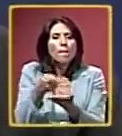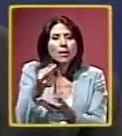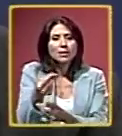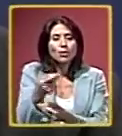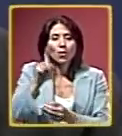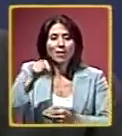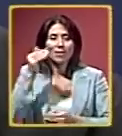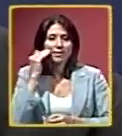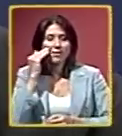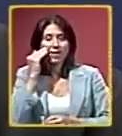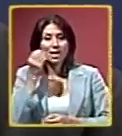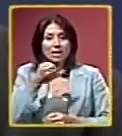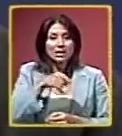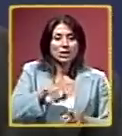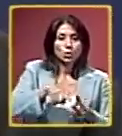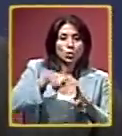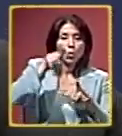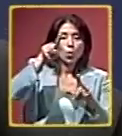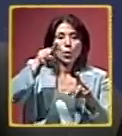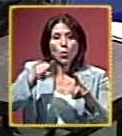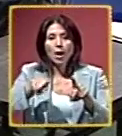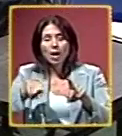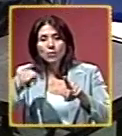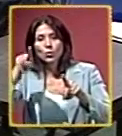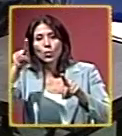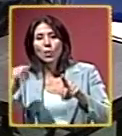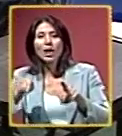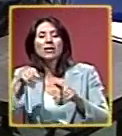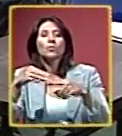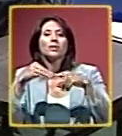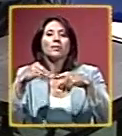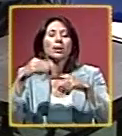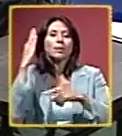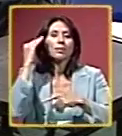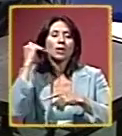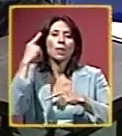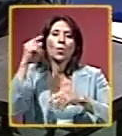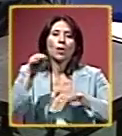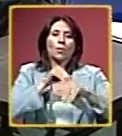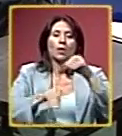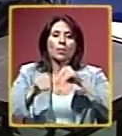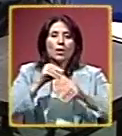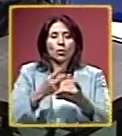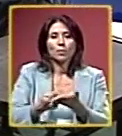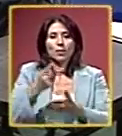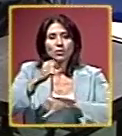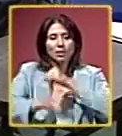es que si sube o si baja, eso se debe principalmente al movimiento del precio internacional.